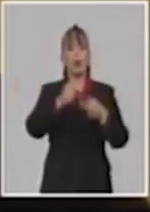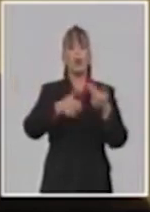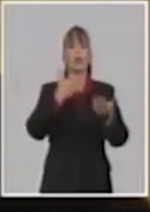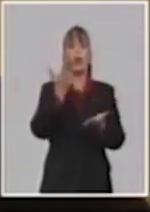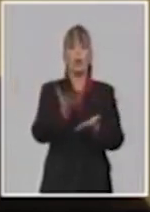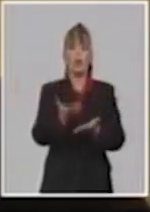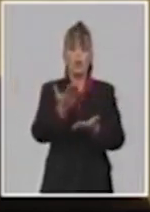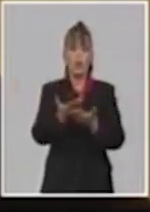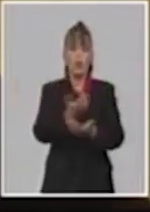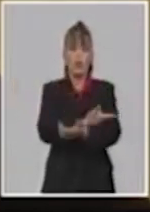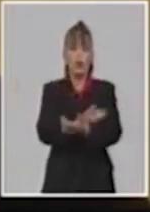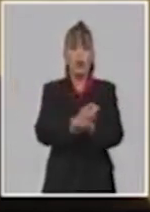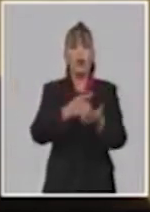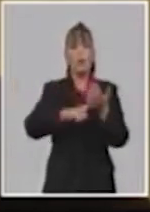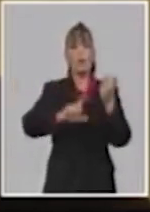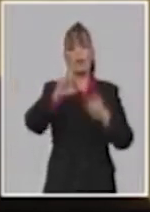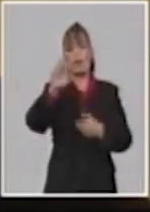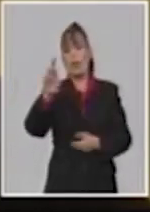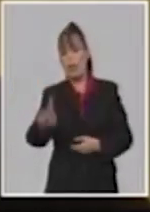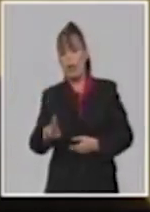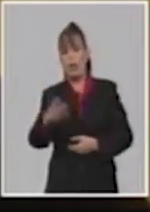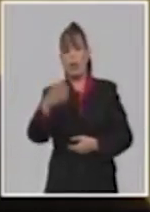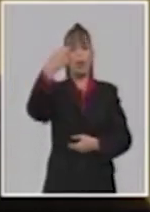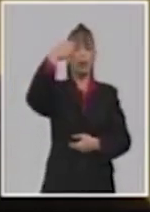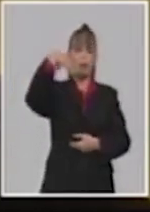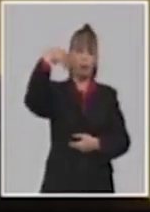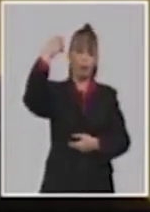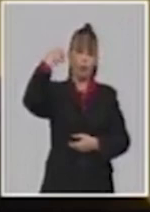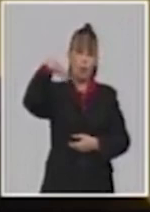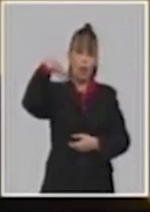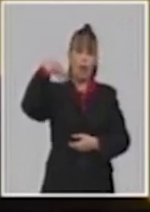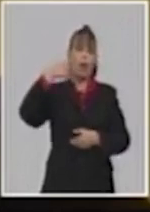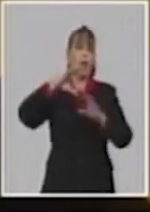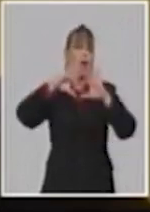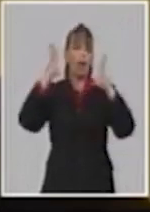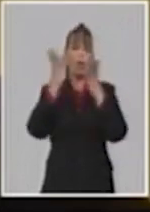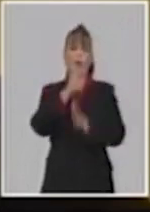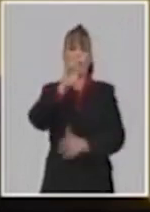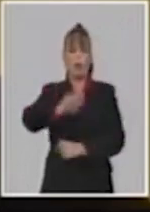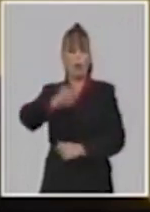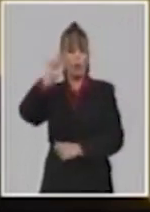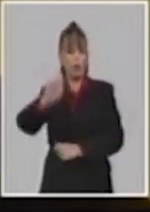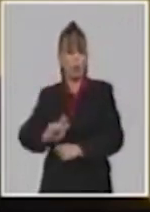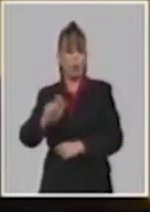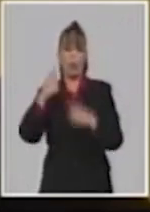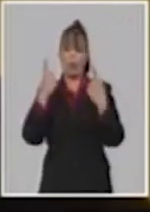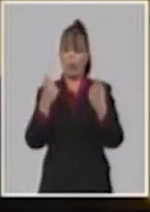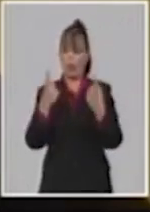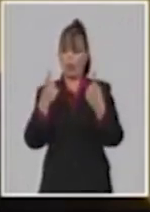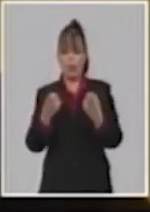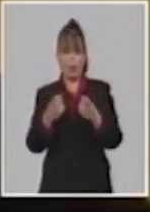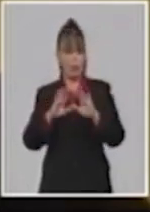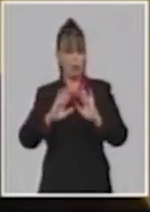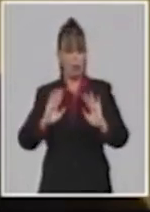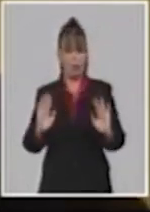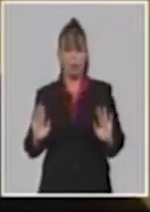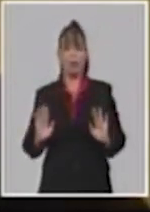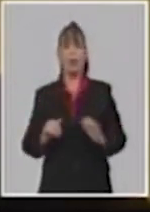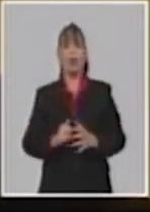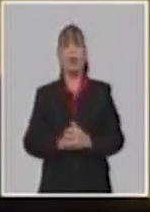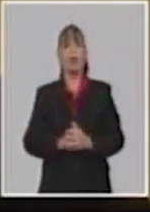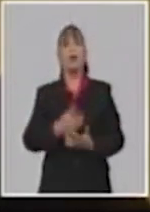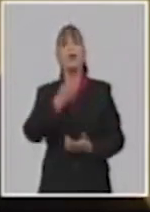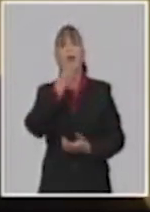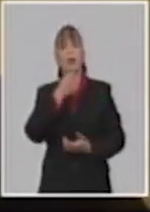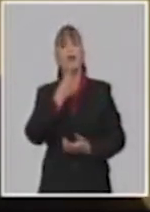de PCR, tomografía a cualquier miembro de la brigada que también lo necesite. Así que podemos